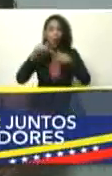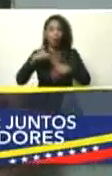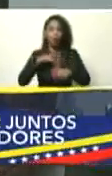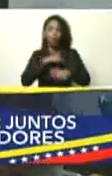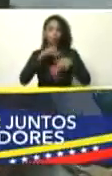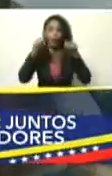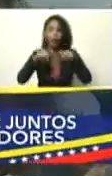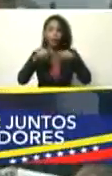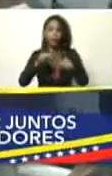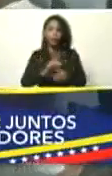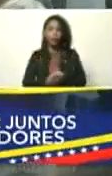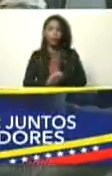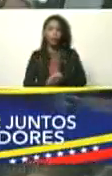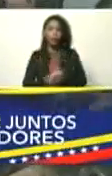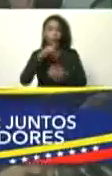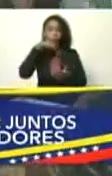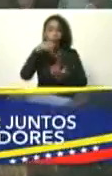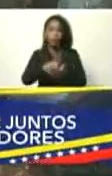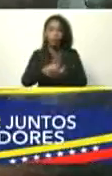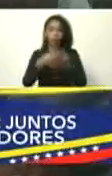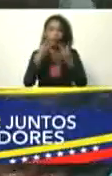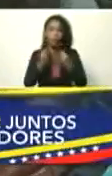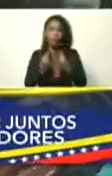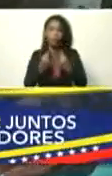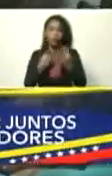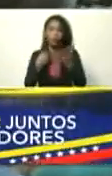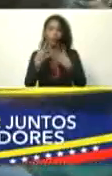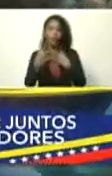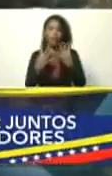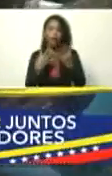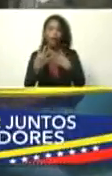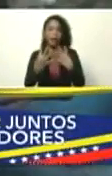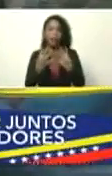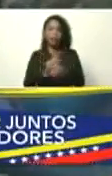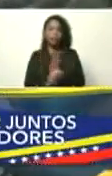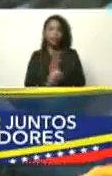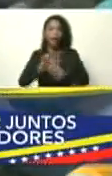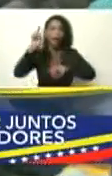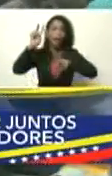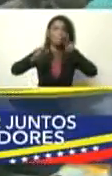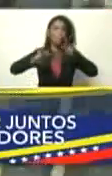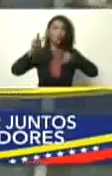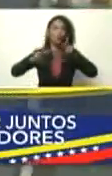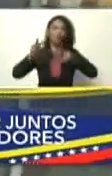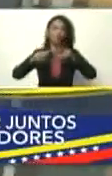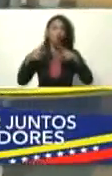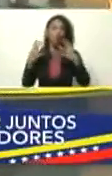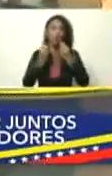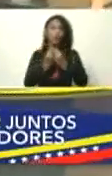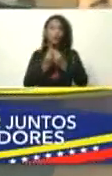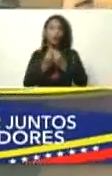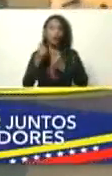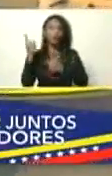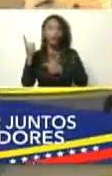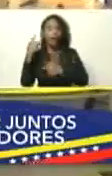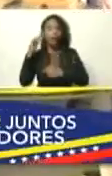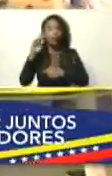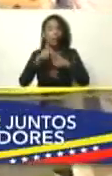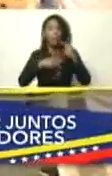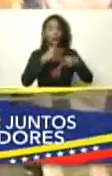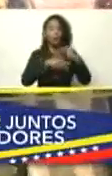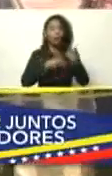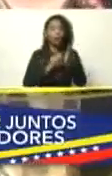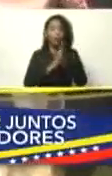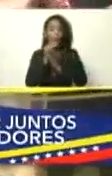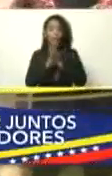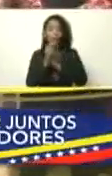aquí en lo que llamamos el vértice feria, con la exposición de compañeros que están en su proceso de